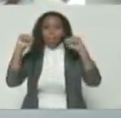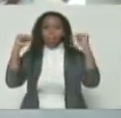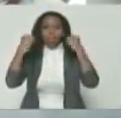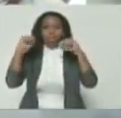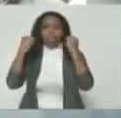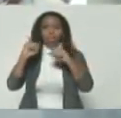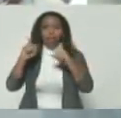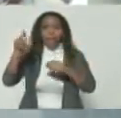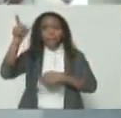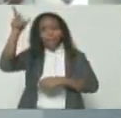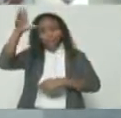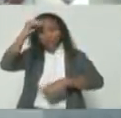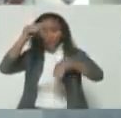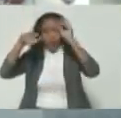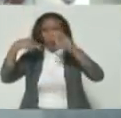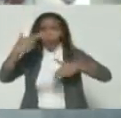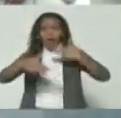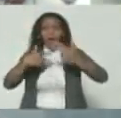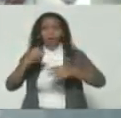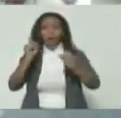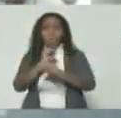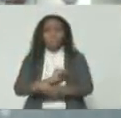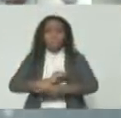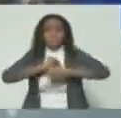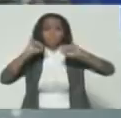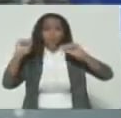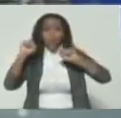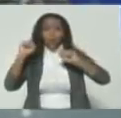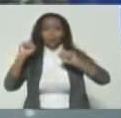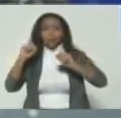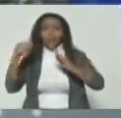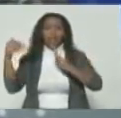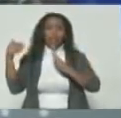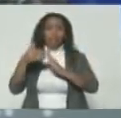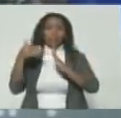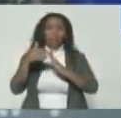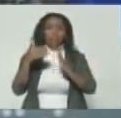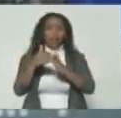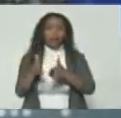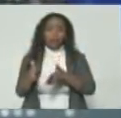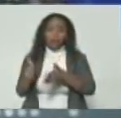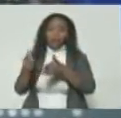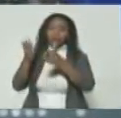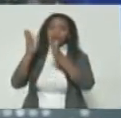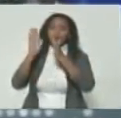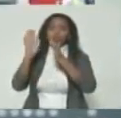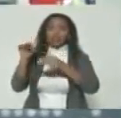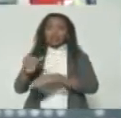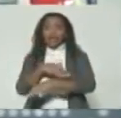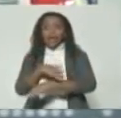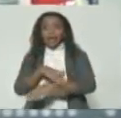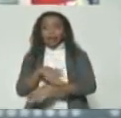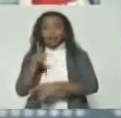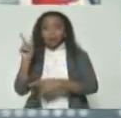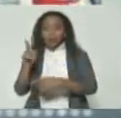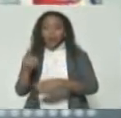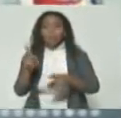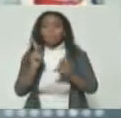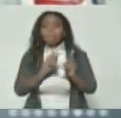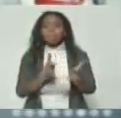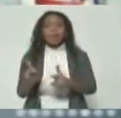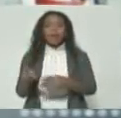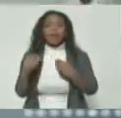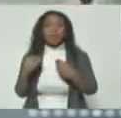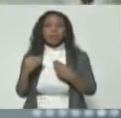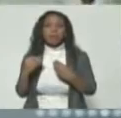delincuentes en francotiradores, en explosivos, en ataque a estructuras urbanas, y que tenían un plan